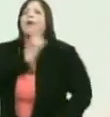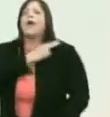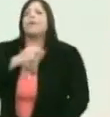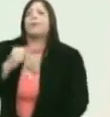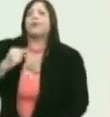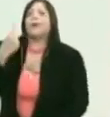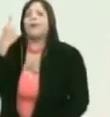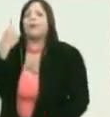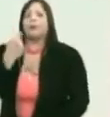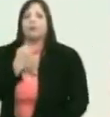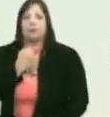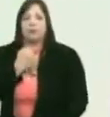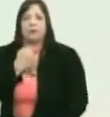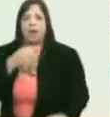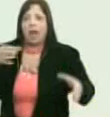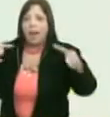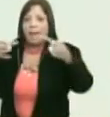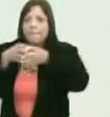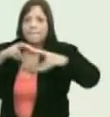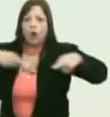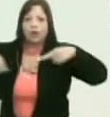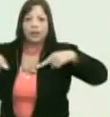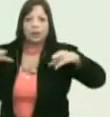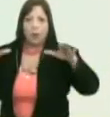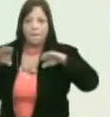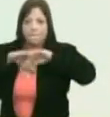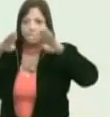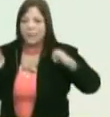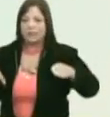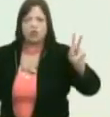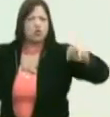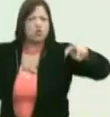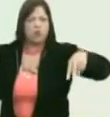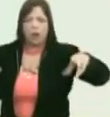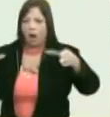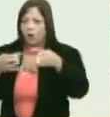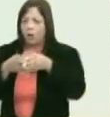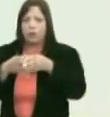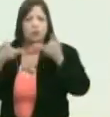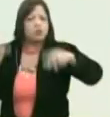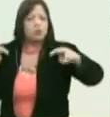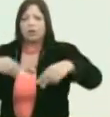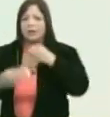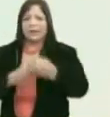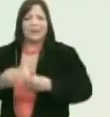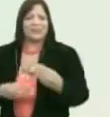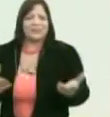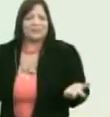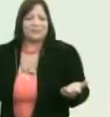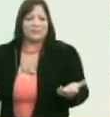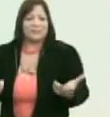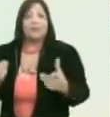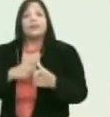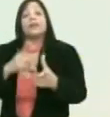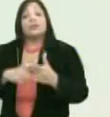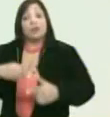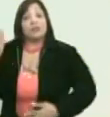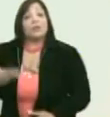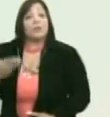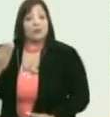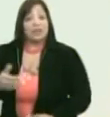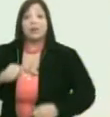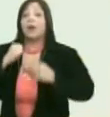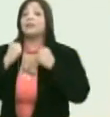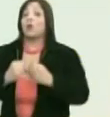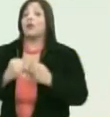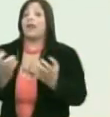jefe policial si acaso, pero una mesa de coordinación no tuvo. Y yo creo que es importante por el tema